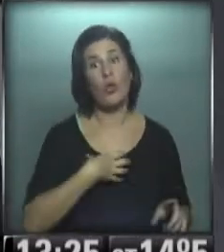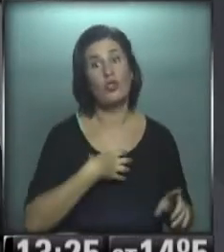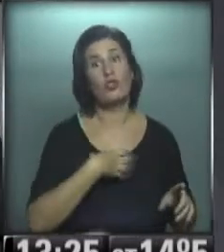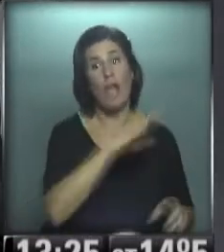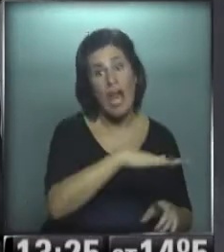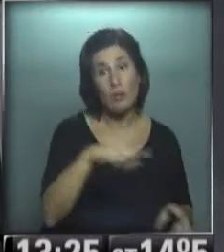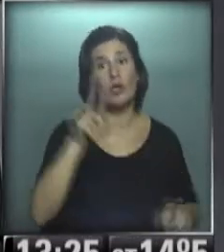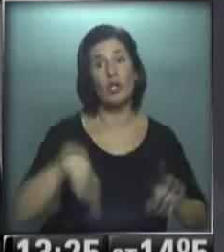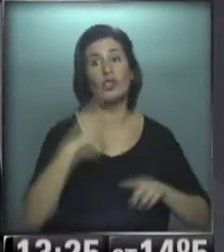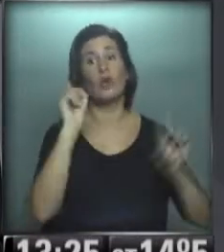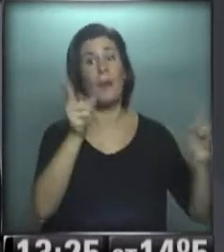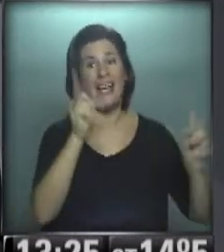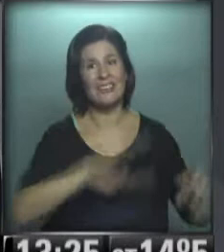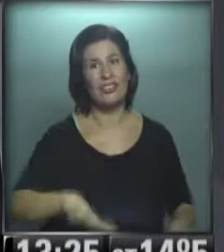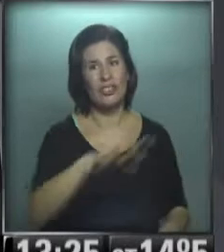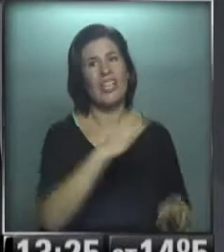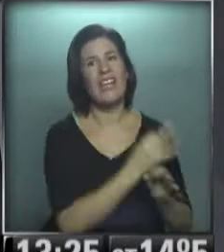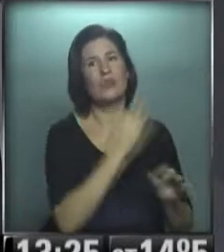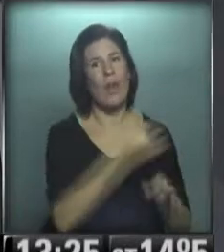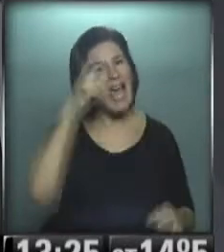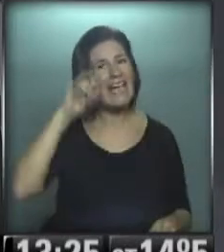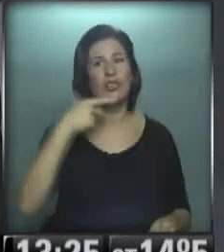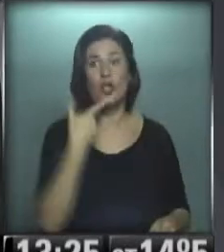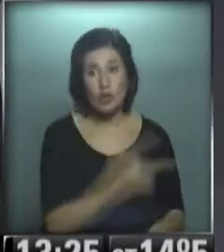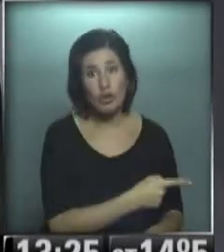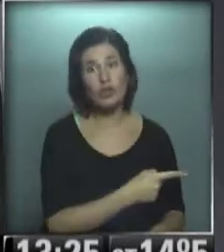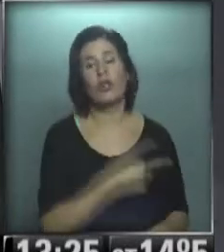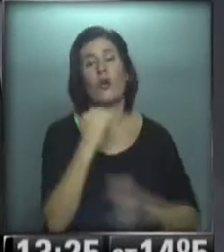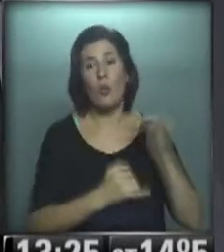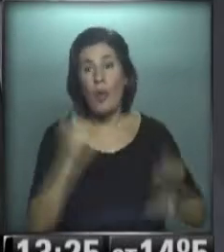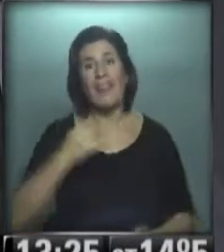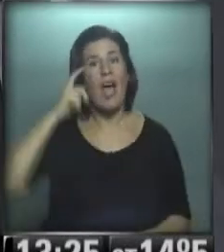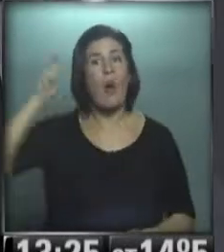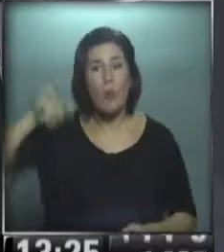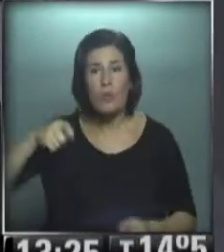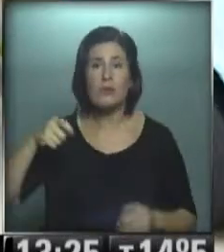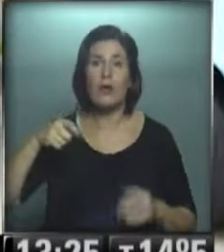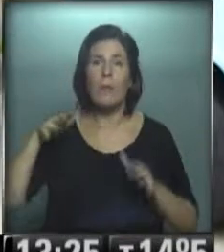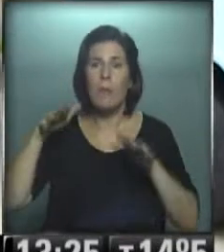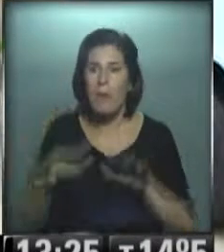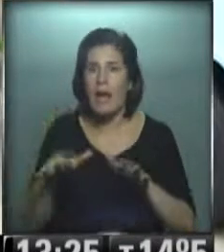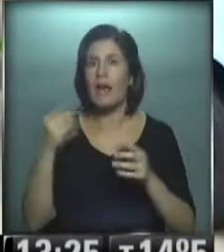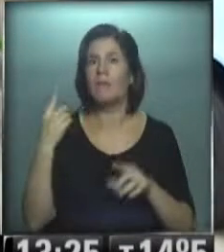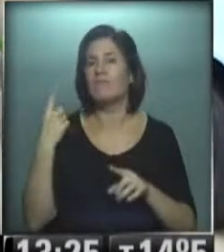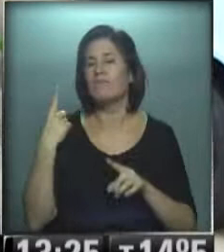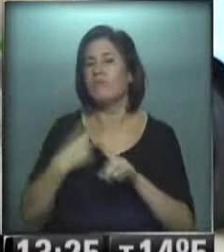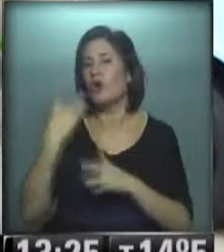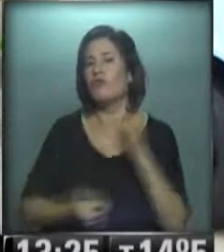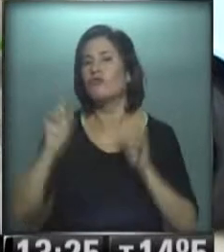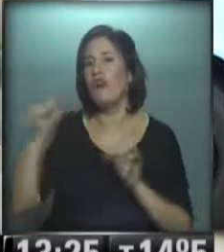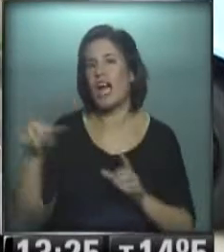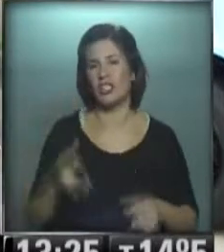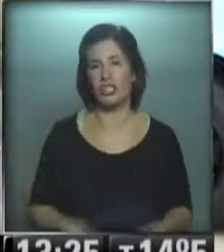ecos en la ciudad de buenos aires- están denunciando que la causa por un error formal está paralizada esta causa